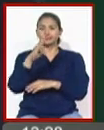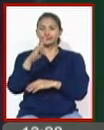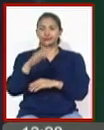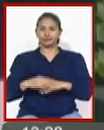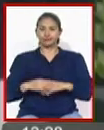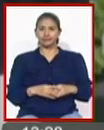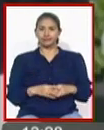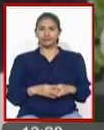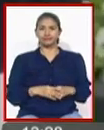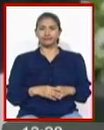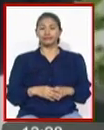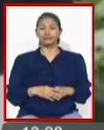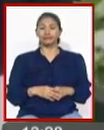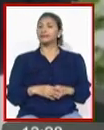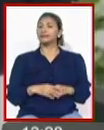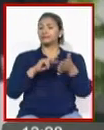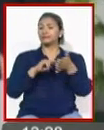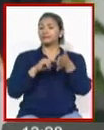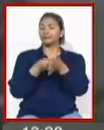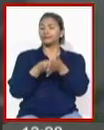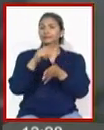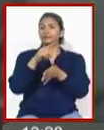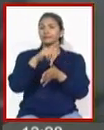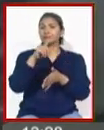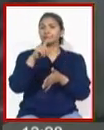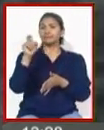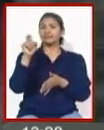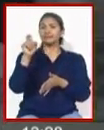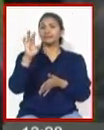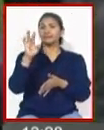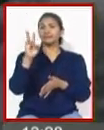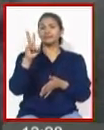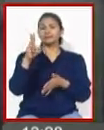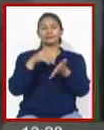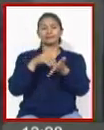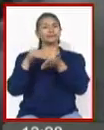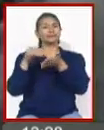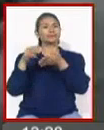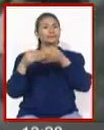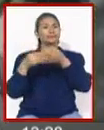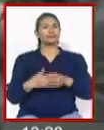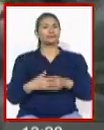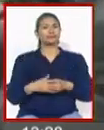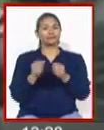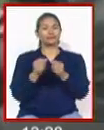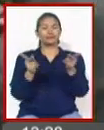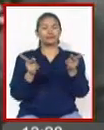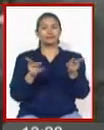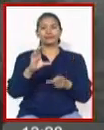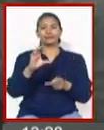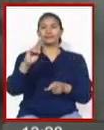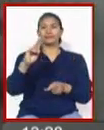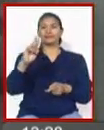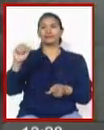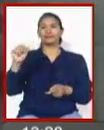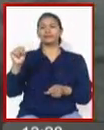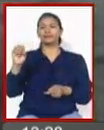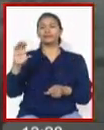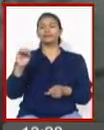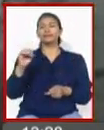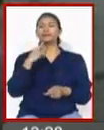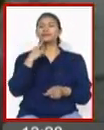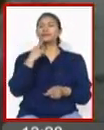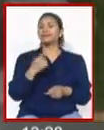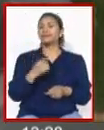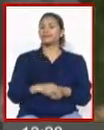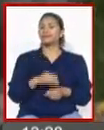Ibirizu. Esta represa tendrá un costo de 172 millones de dólares y se encuentra en la provincia Carrasco del Trópico de Cochabamba y